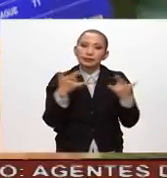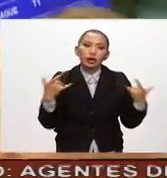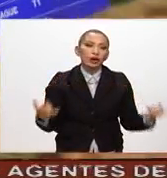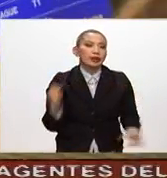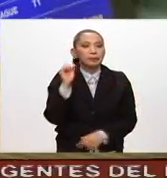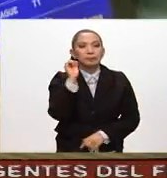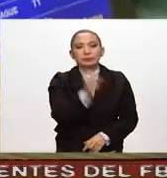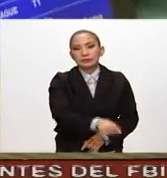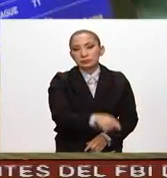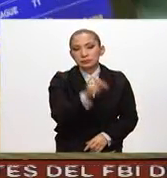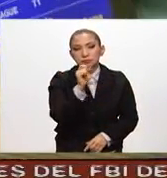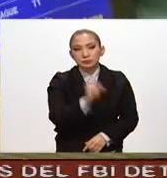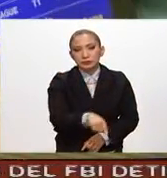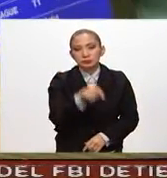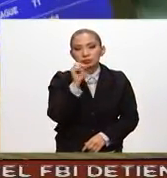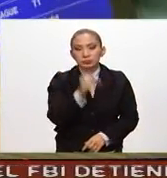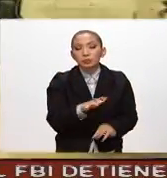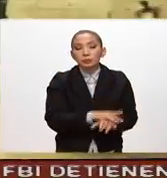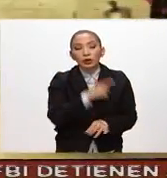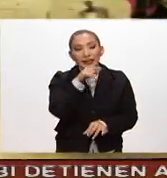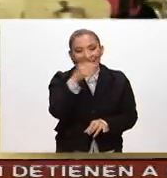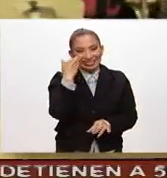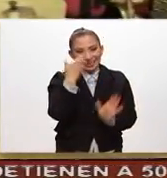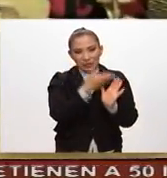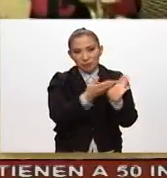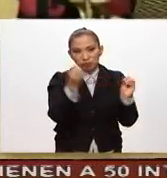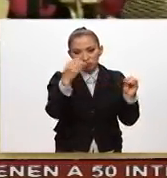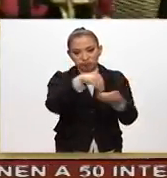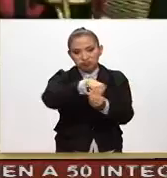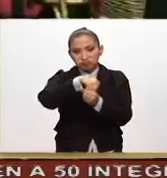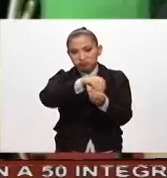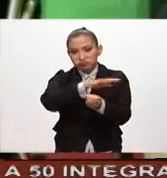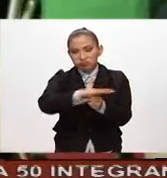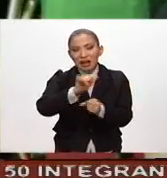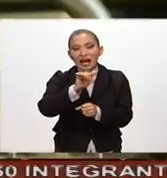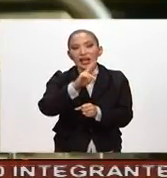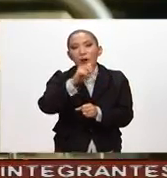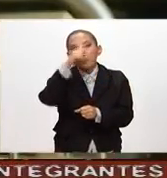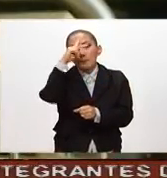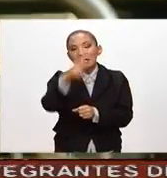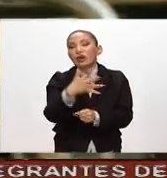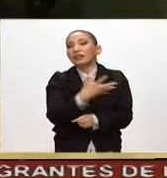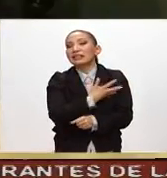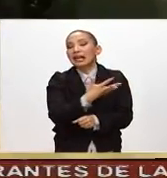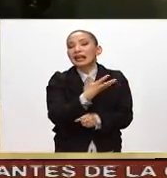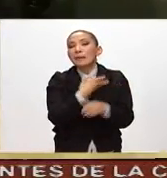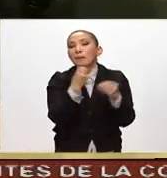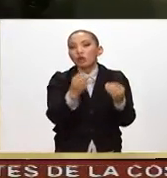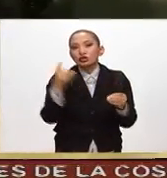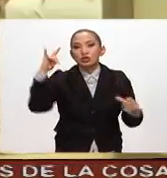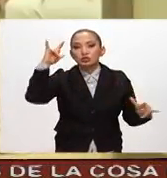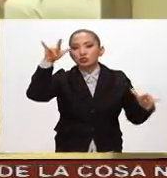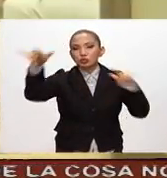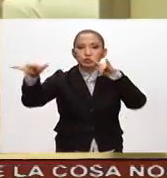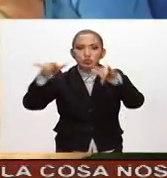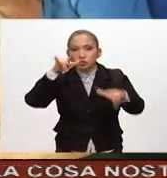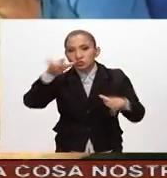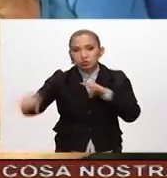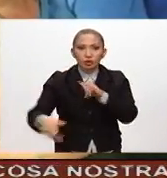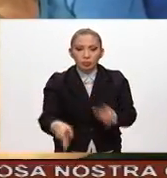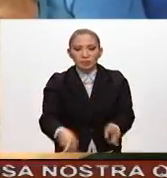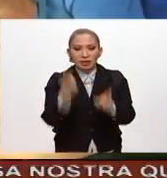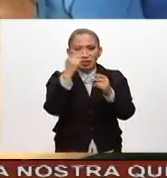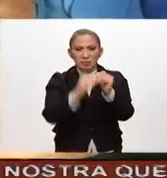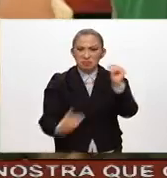misma historia, ya que al ser temporada alta, esta aerolínea Aeroméxico tiene muchos vuelos sobrevendidos, pero